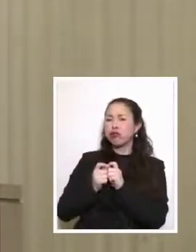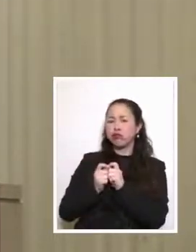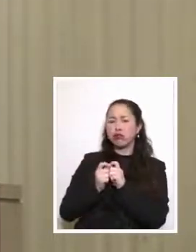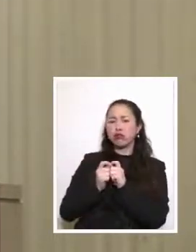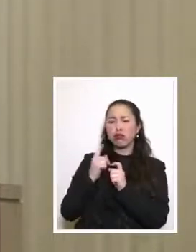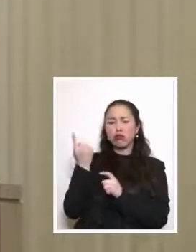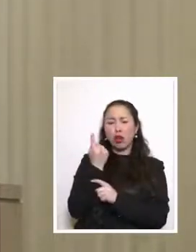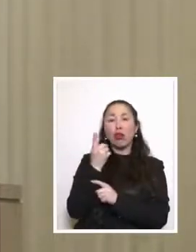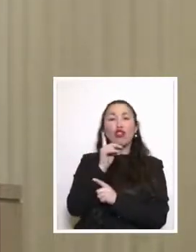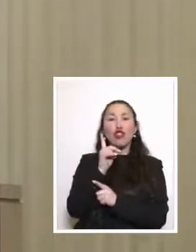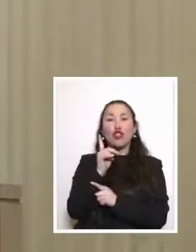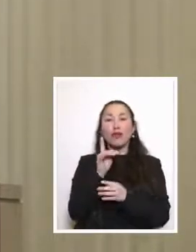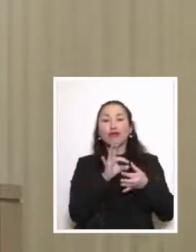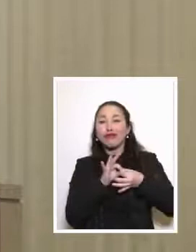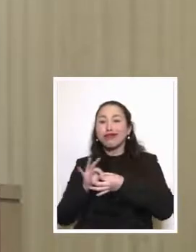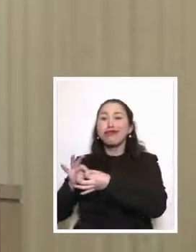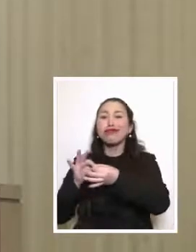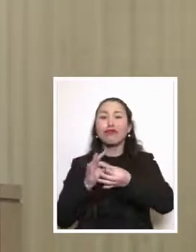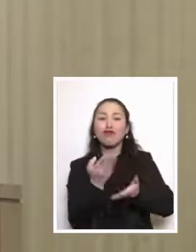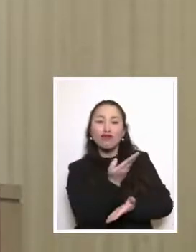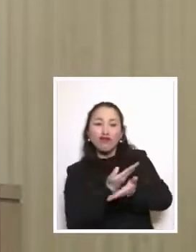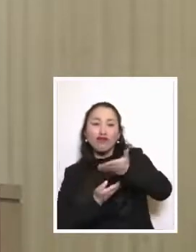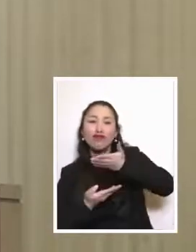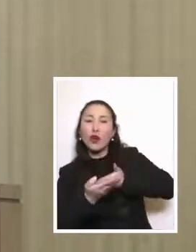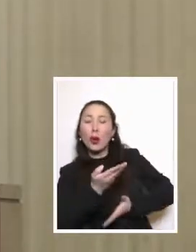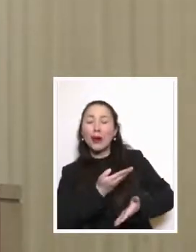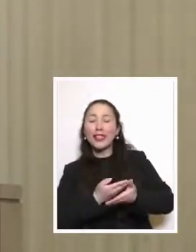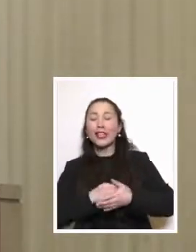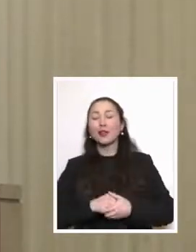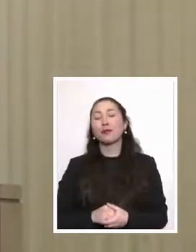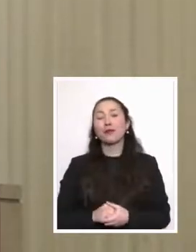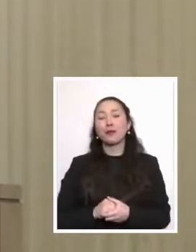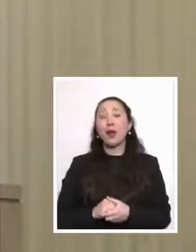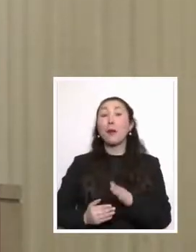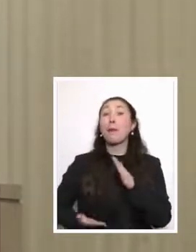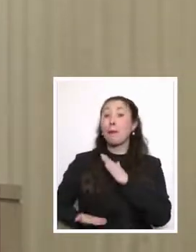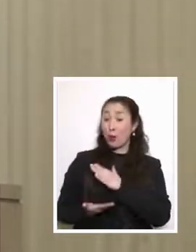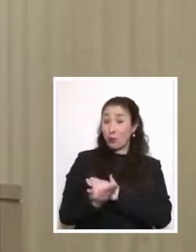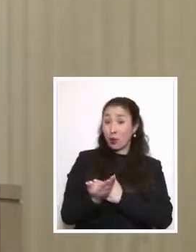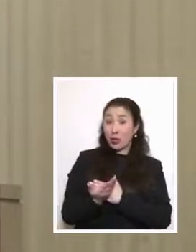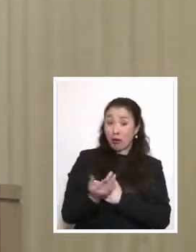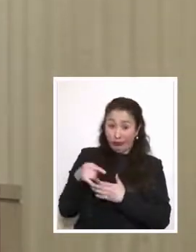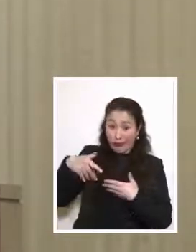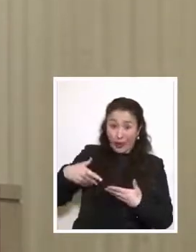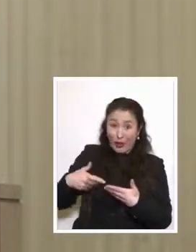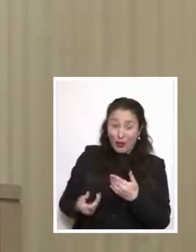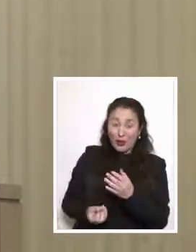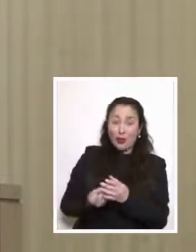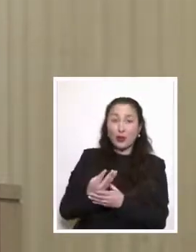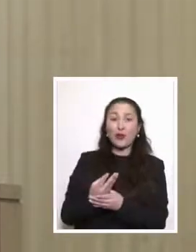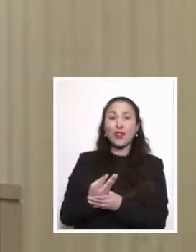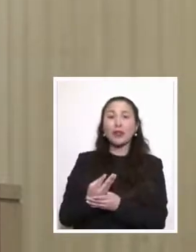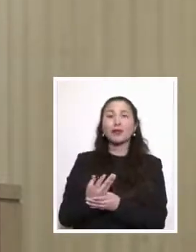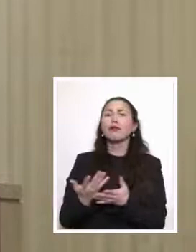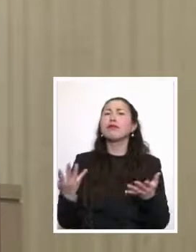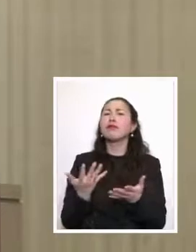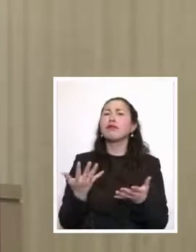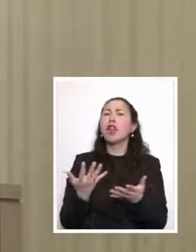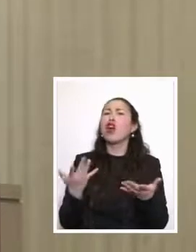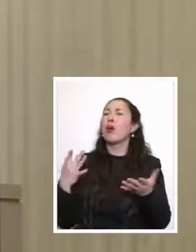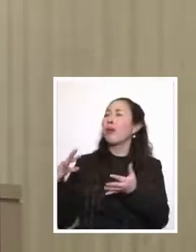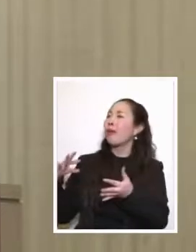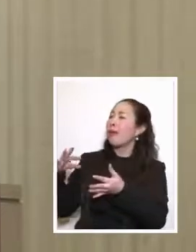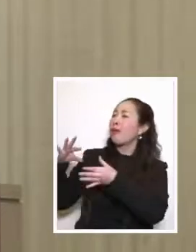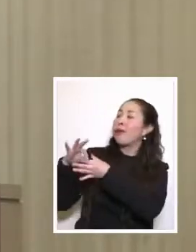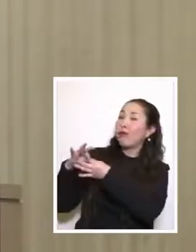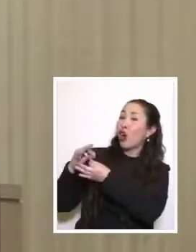en conjunto. Bueno, esta nueva propuesta de hoy, ¿no?, se ancla en el pasado, pero